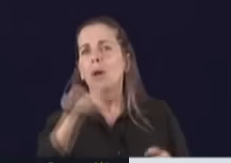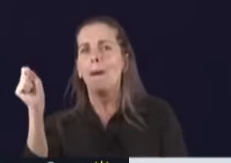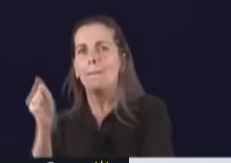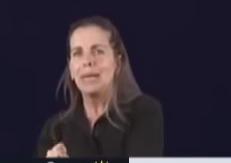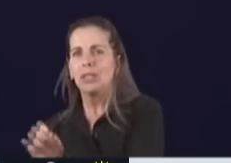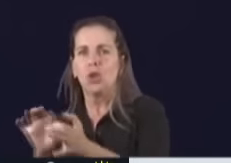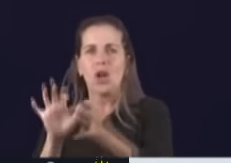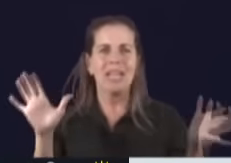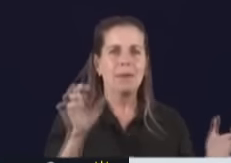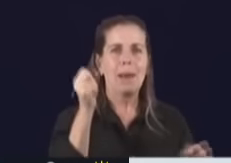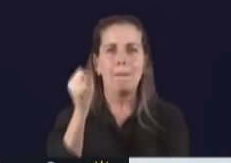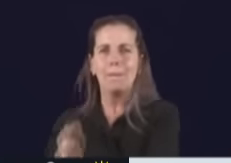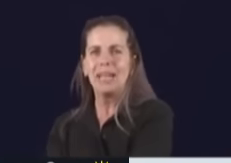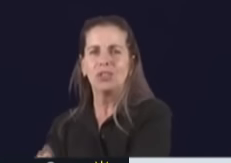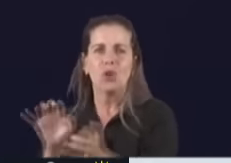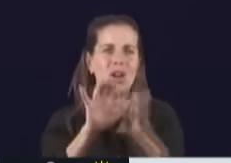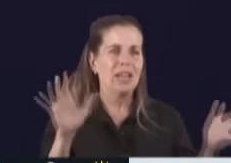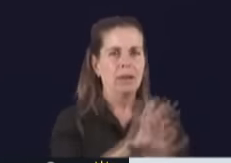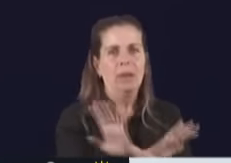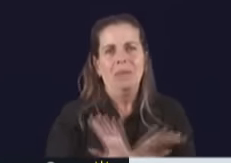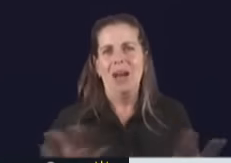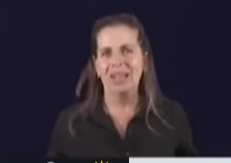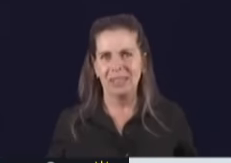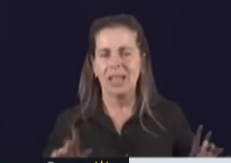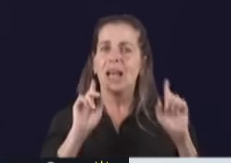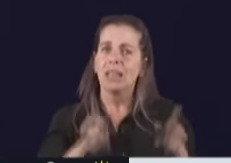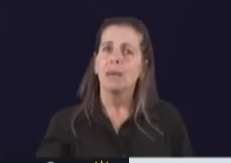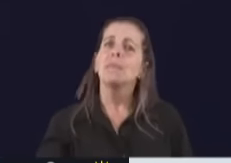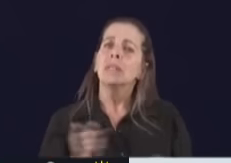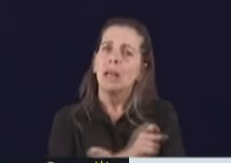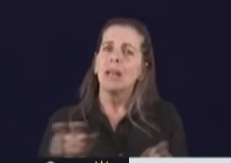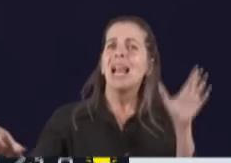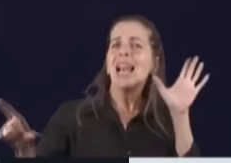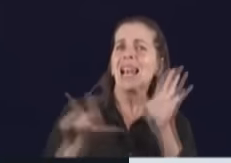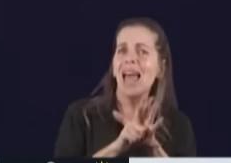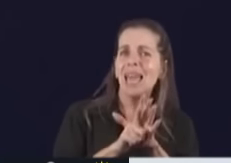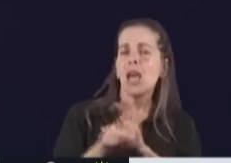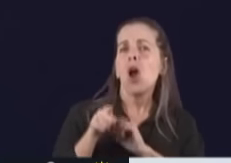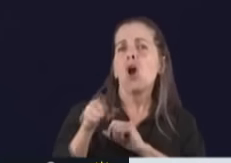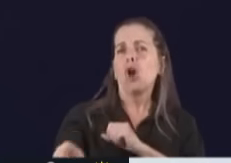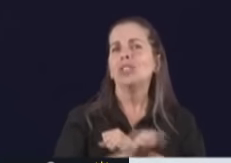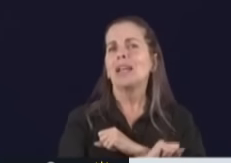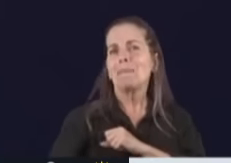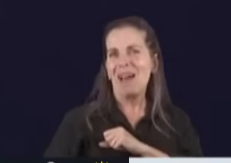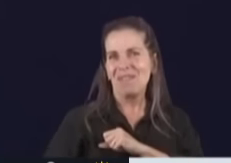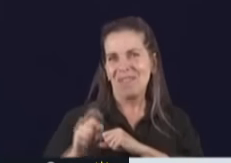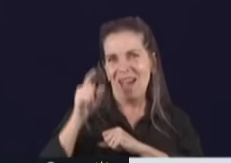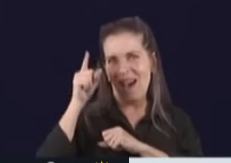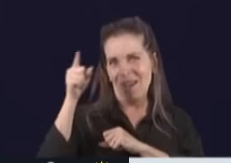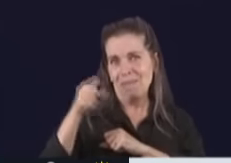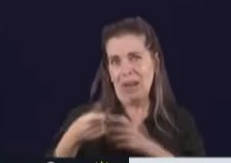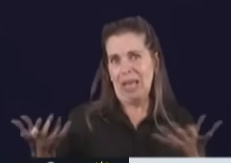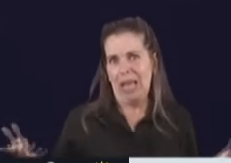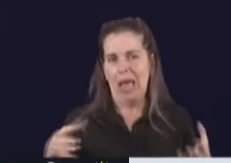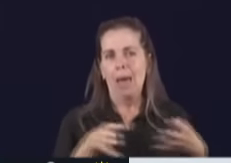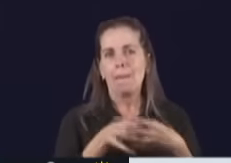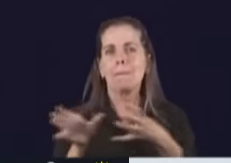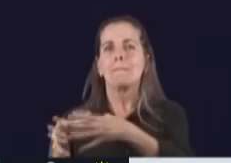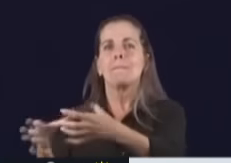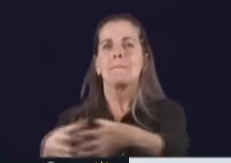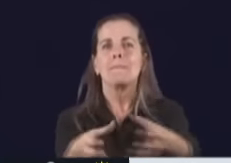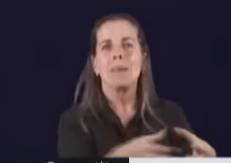la reforma del Código Penal. Y también se sancionó la ley antimafias para desarticular las bandas criminales y que todos sus miembros